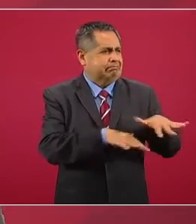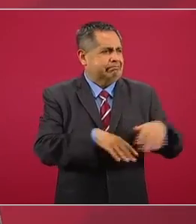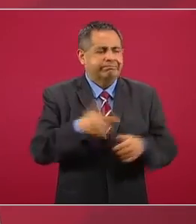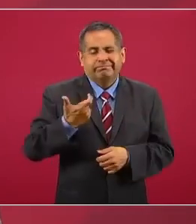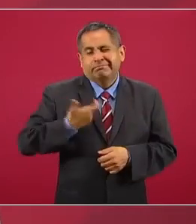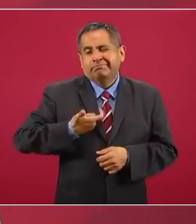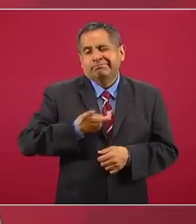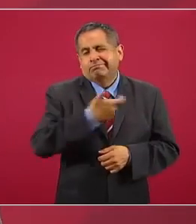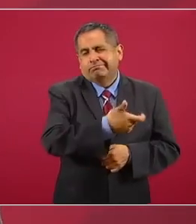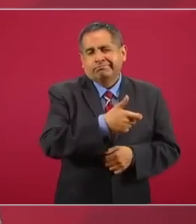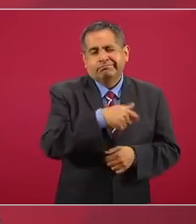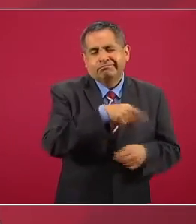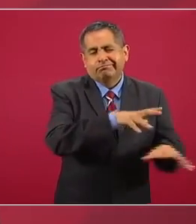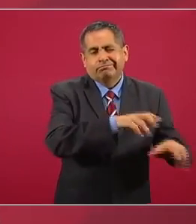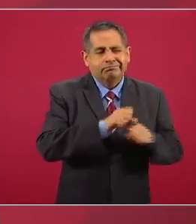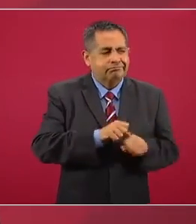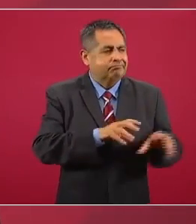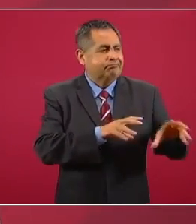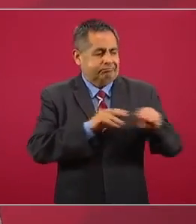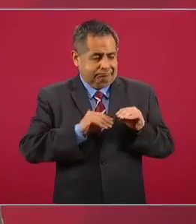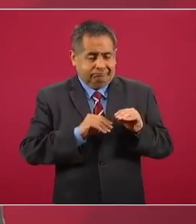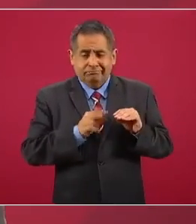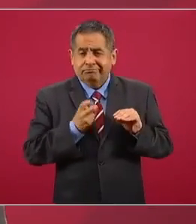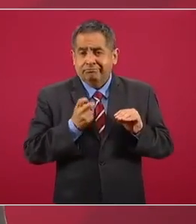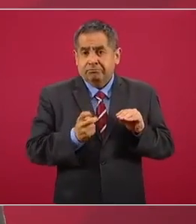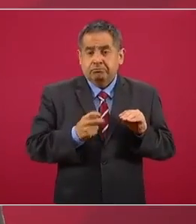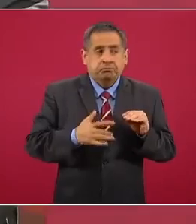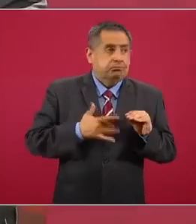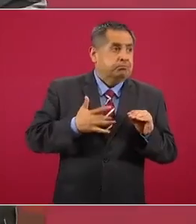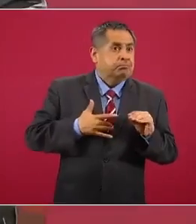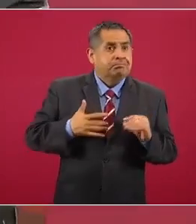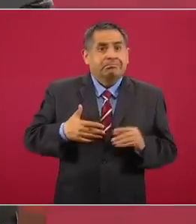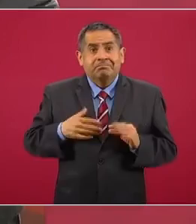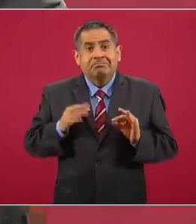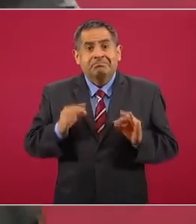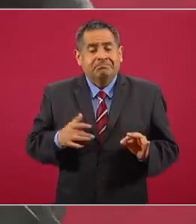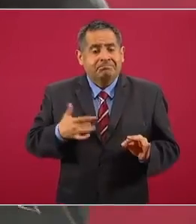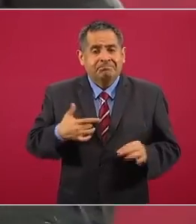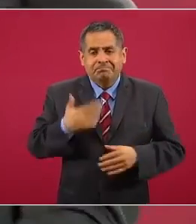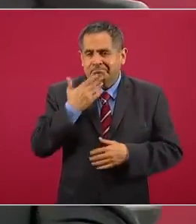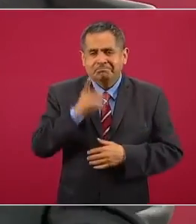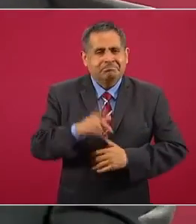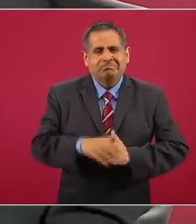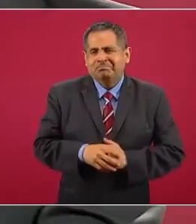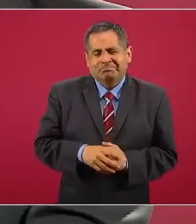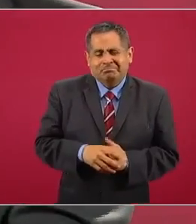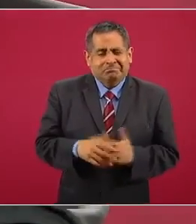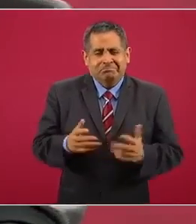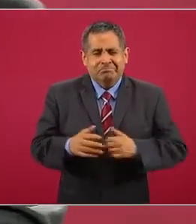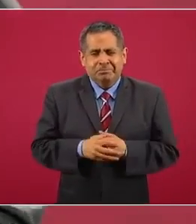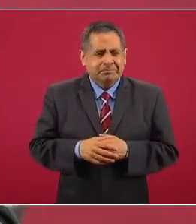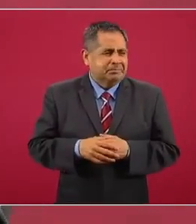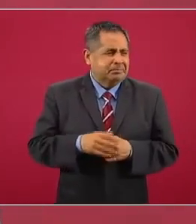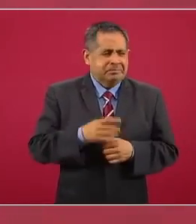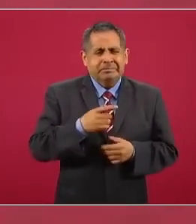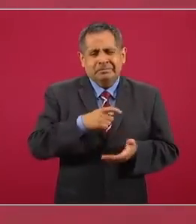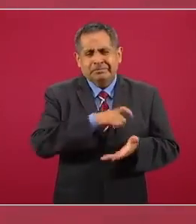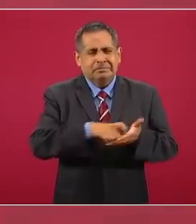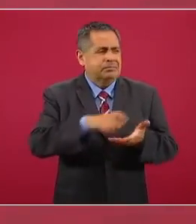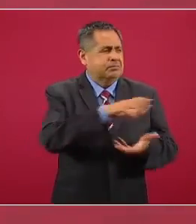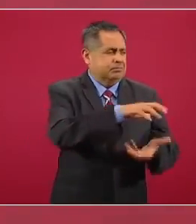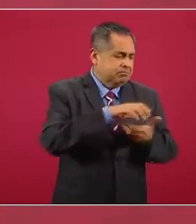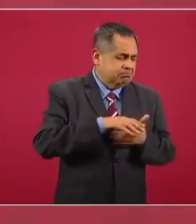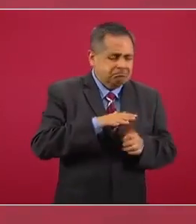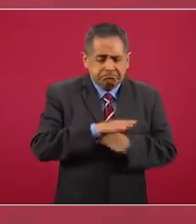O sea, lo material no es lo fundamental. Lo material sirve para tener